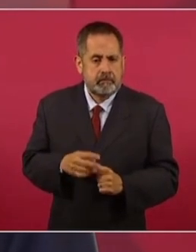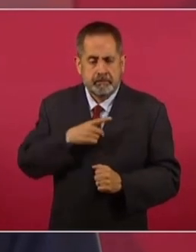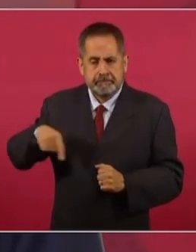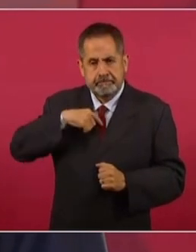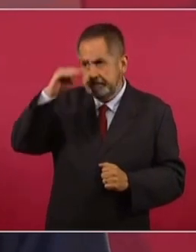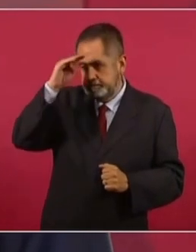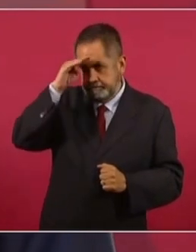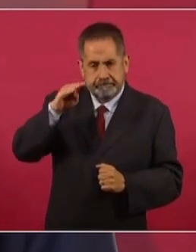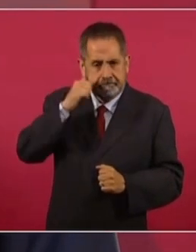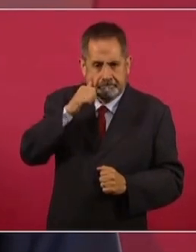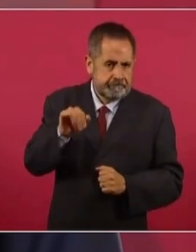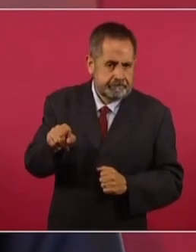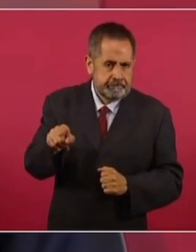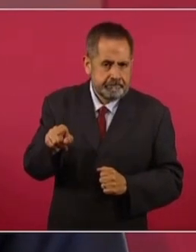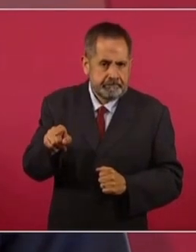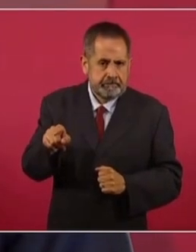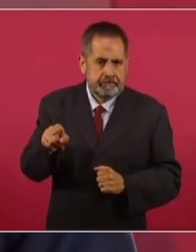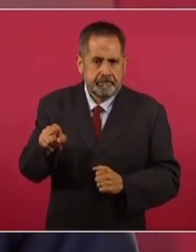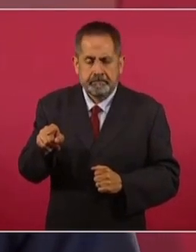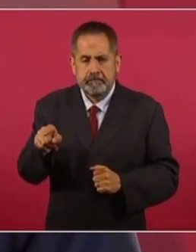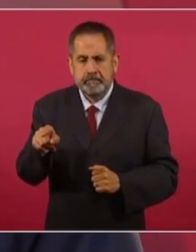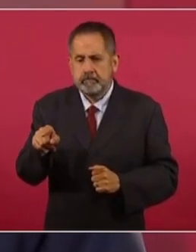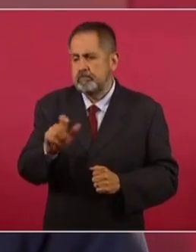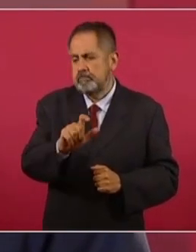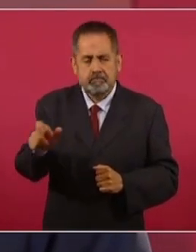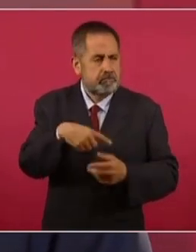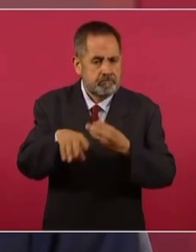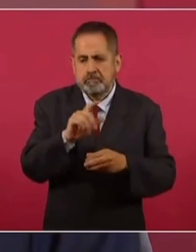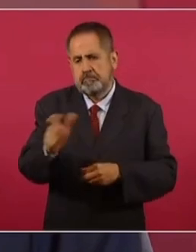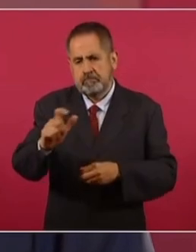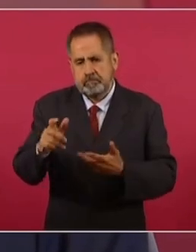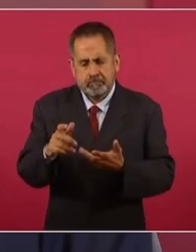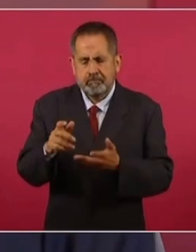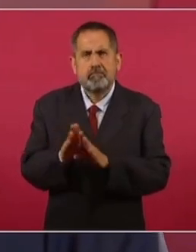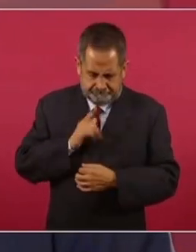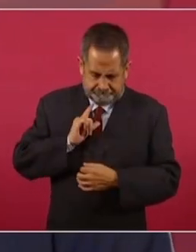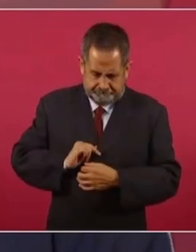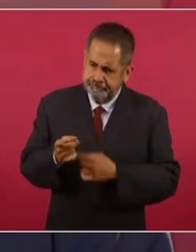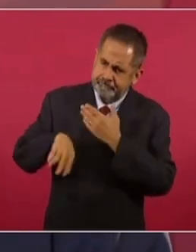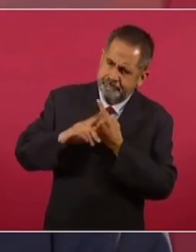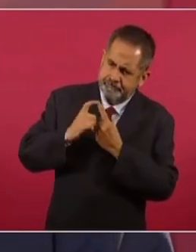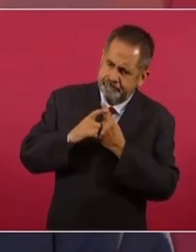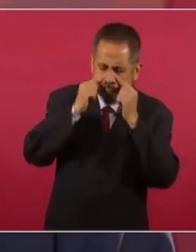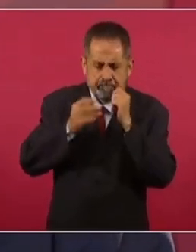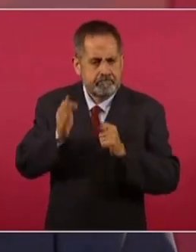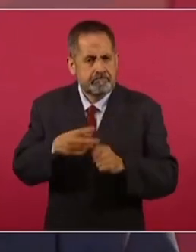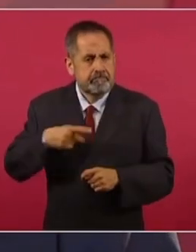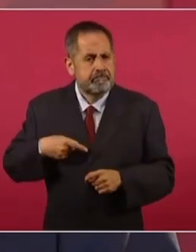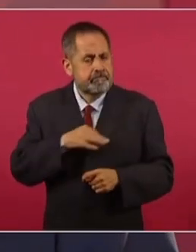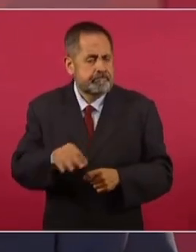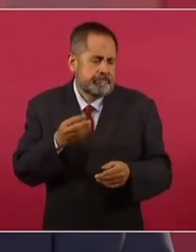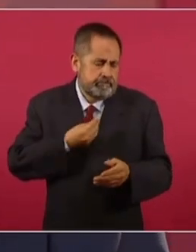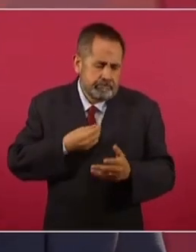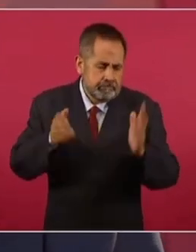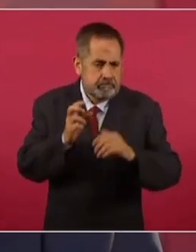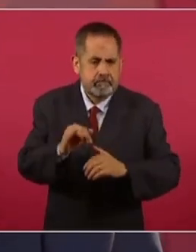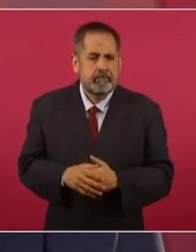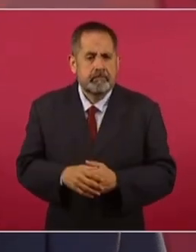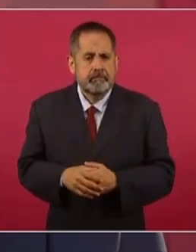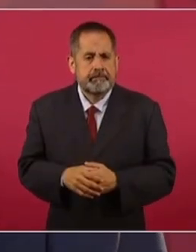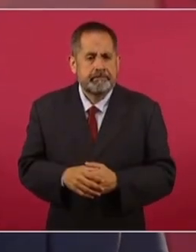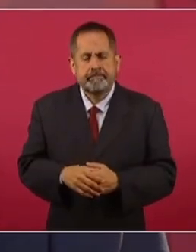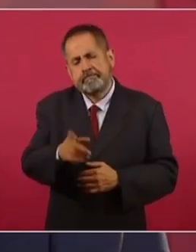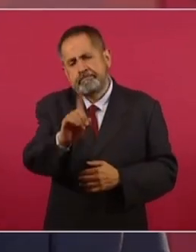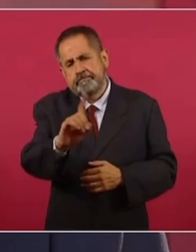pensar siempre en pagar una cuota de humillación. No, porque se actuó